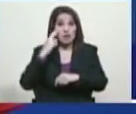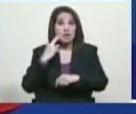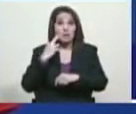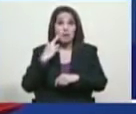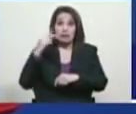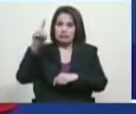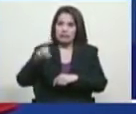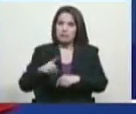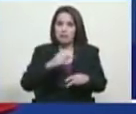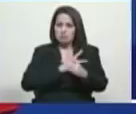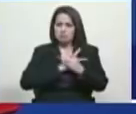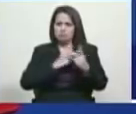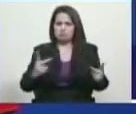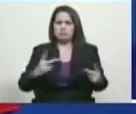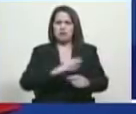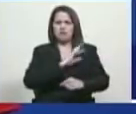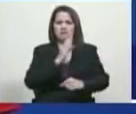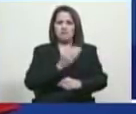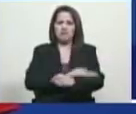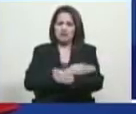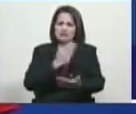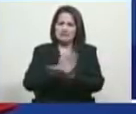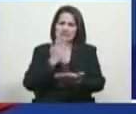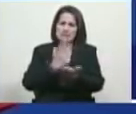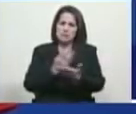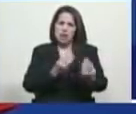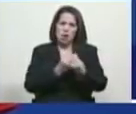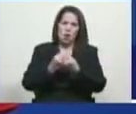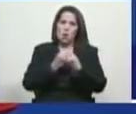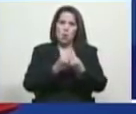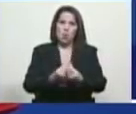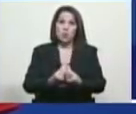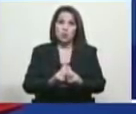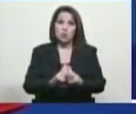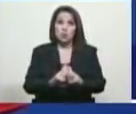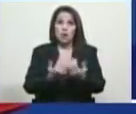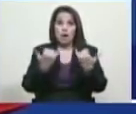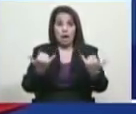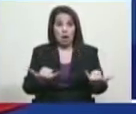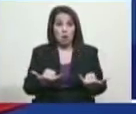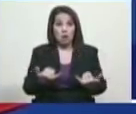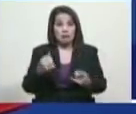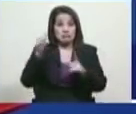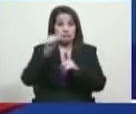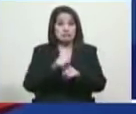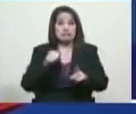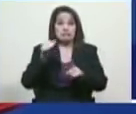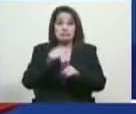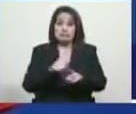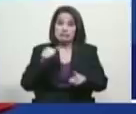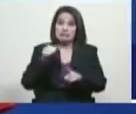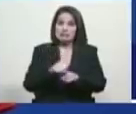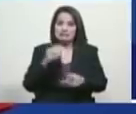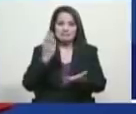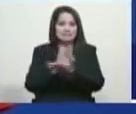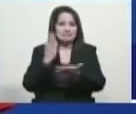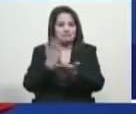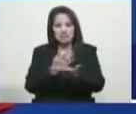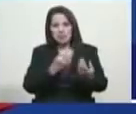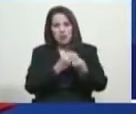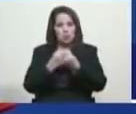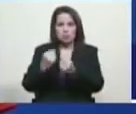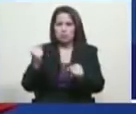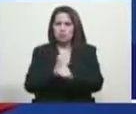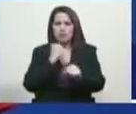su fuerza volcánica siempre nos acompaña. Hoy esa batalla victoria la seguimos librando. Por eso nos honra